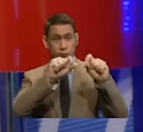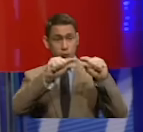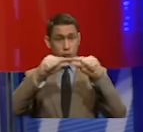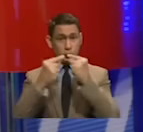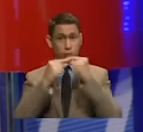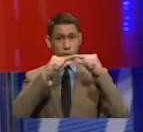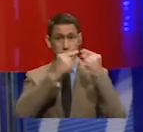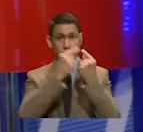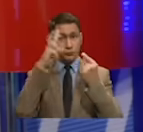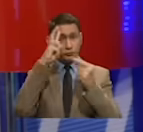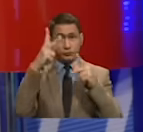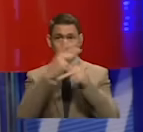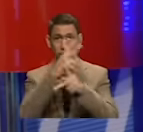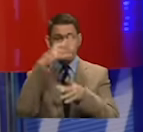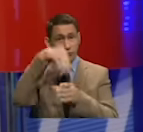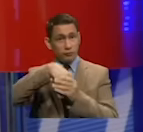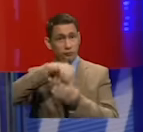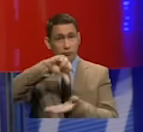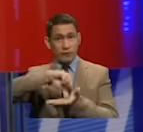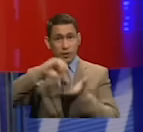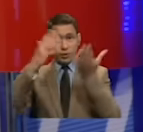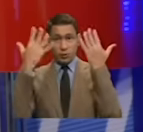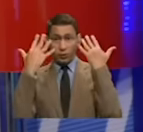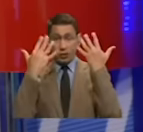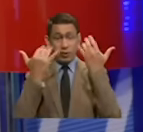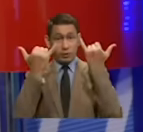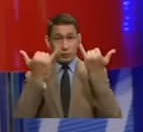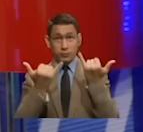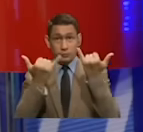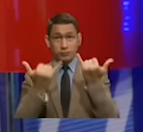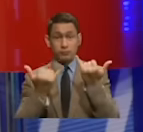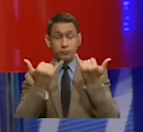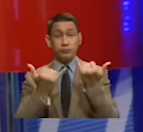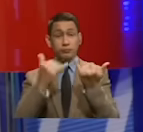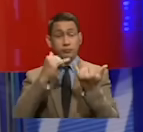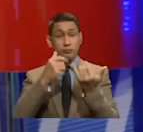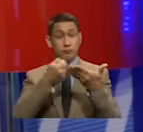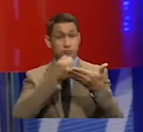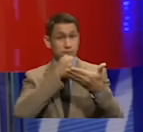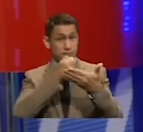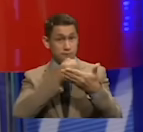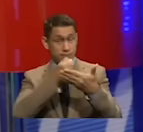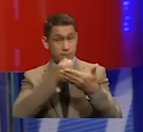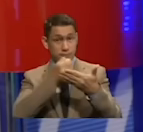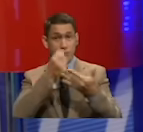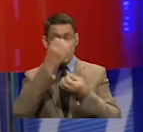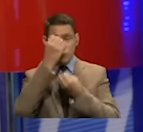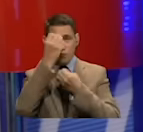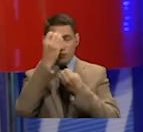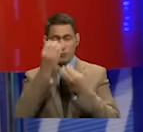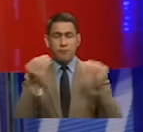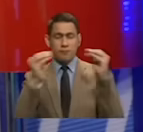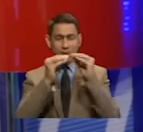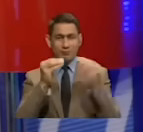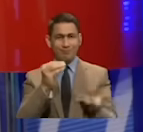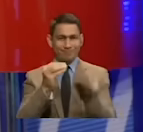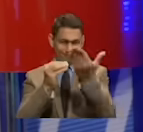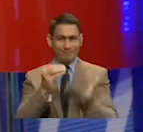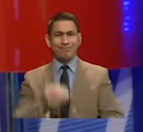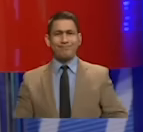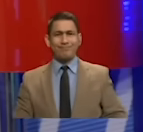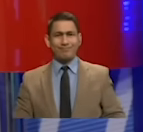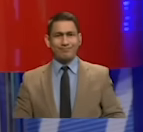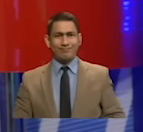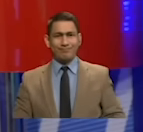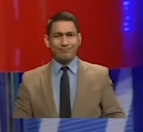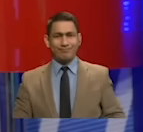organizaciones terroristas en el noroeste de Guayaquil. A esta hora nuestro compañero Leonardo Flores precisamente nos tiene todos los detalles. Adelante, Leonardo, buenas